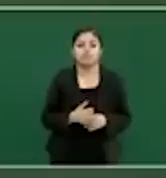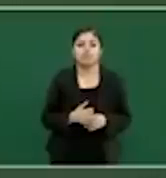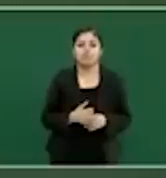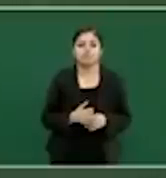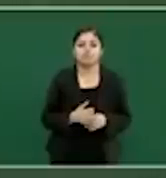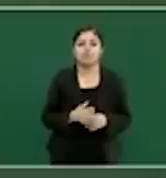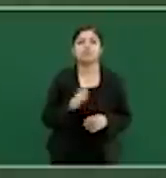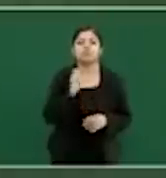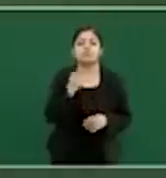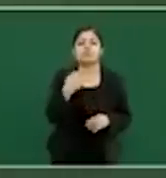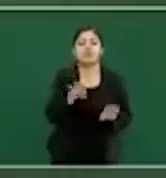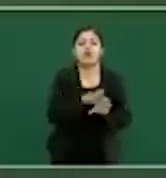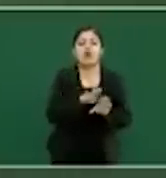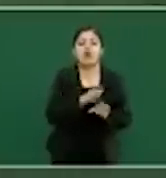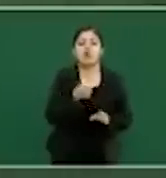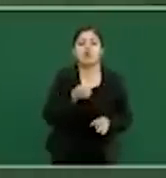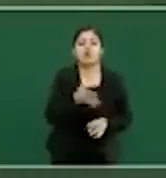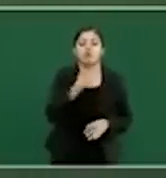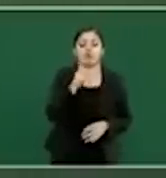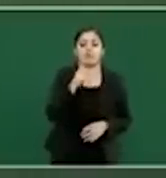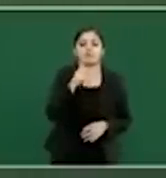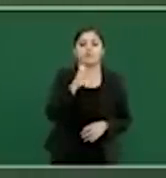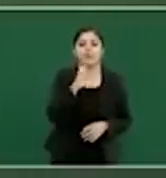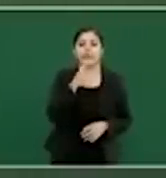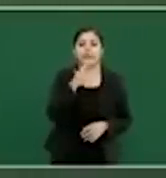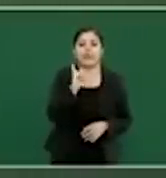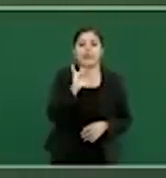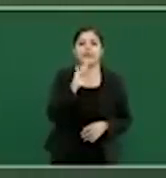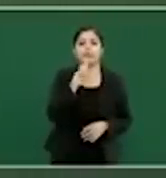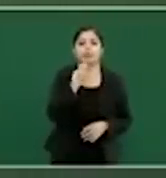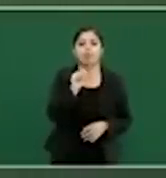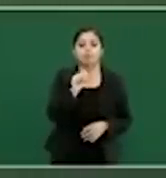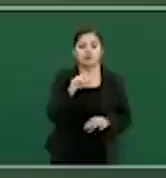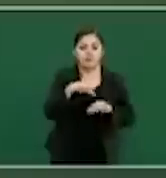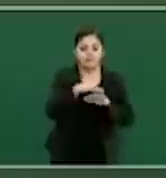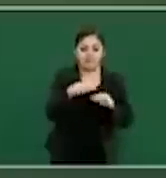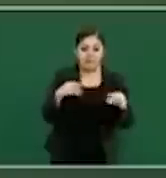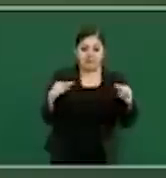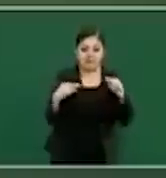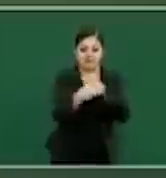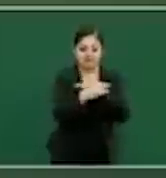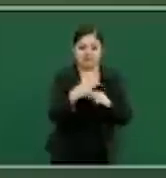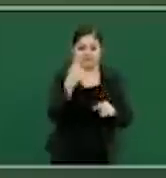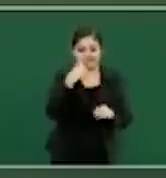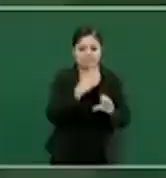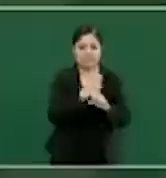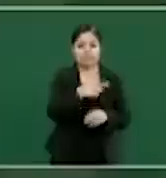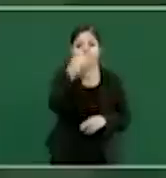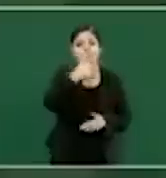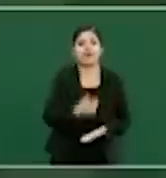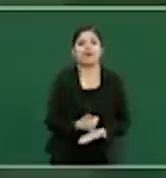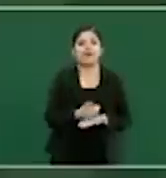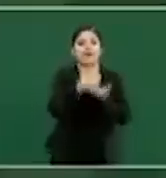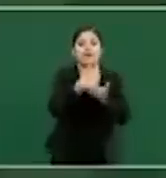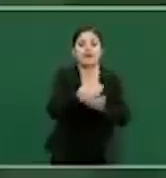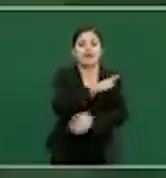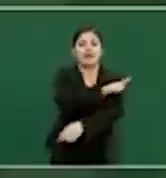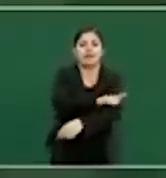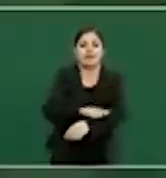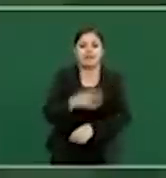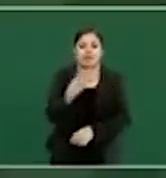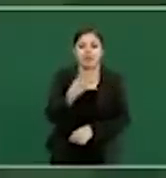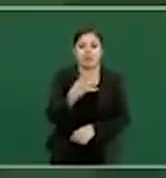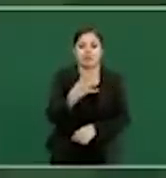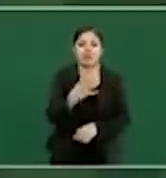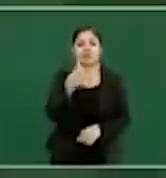el peribús. Esto va a ayudar mucho en la conexión para la línea 4, o sea, acorta